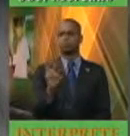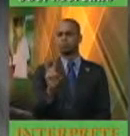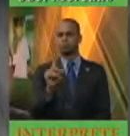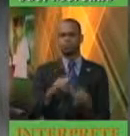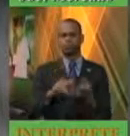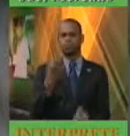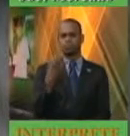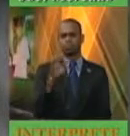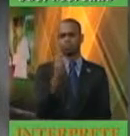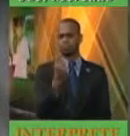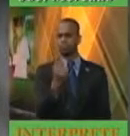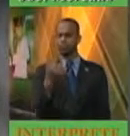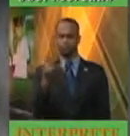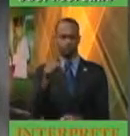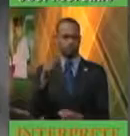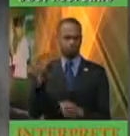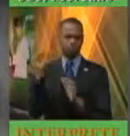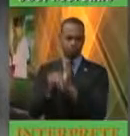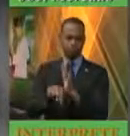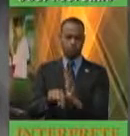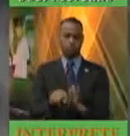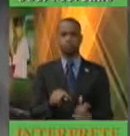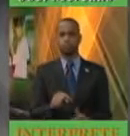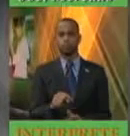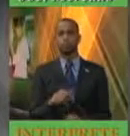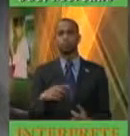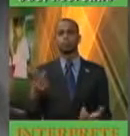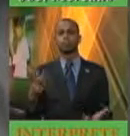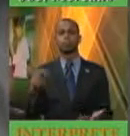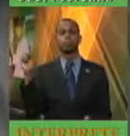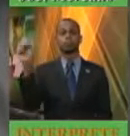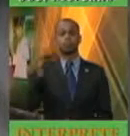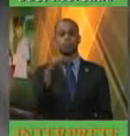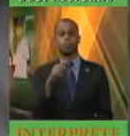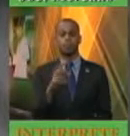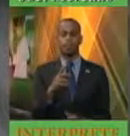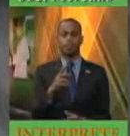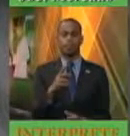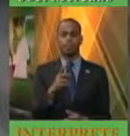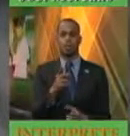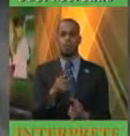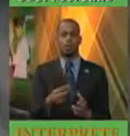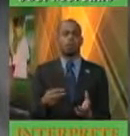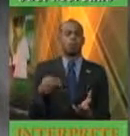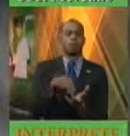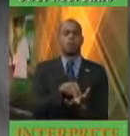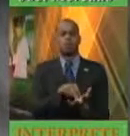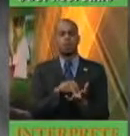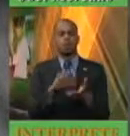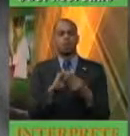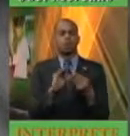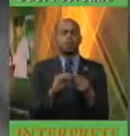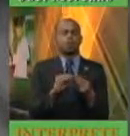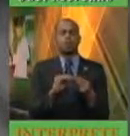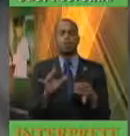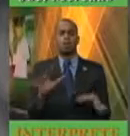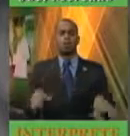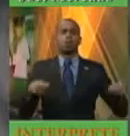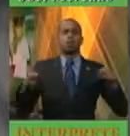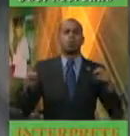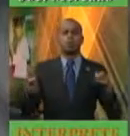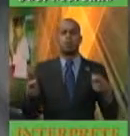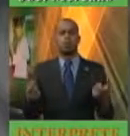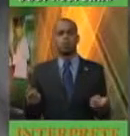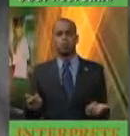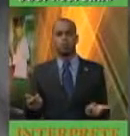1906-1911, cuando lo asesinaron, pues nadie se levantó, es decir, nadie pudo